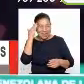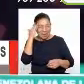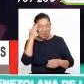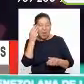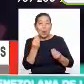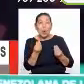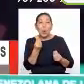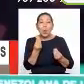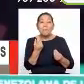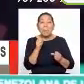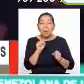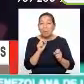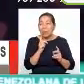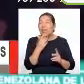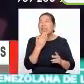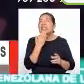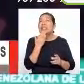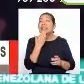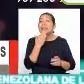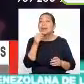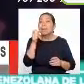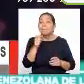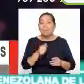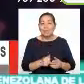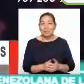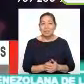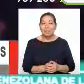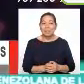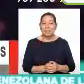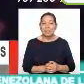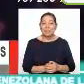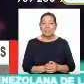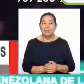Nacional explotamos para poderlos identificar plenamente.